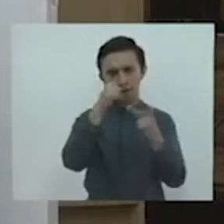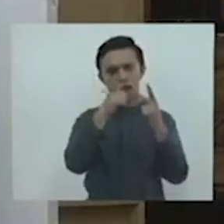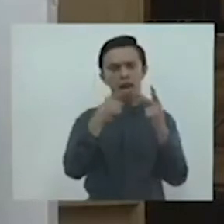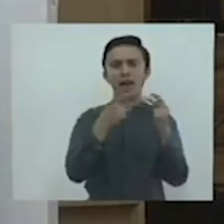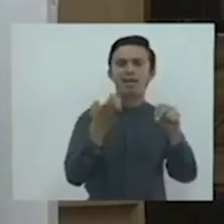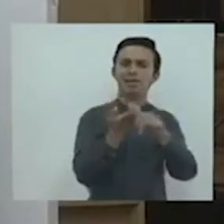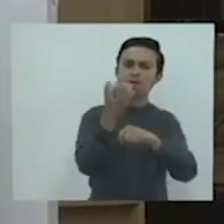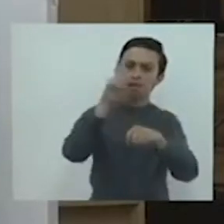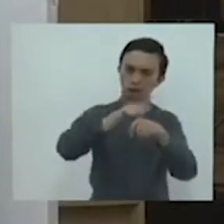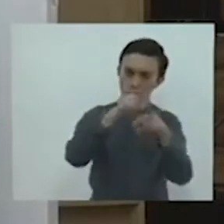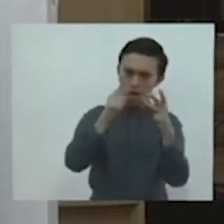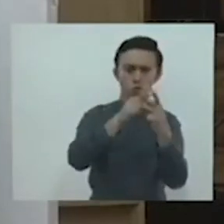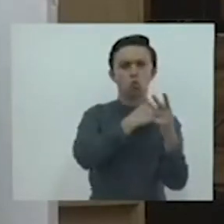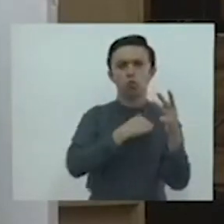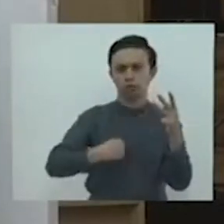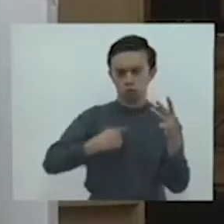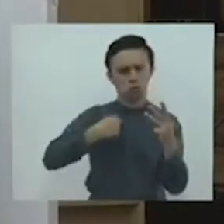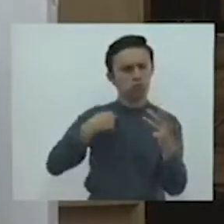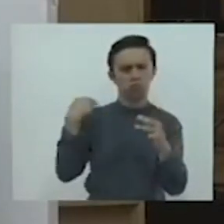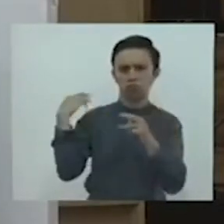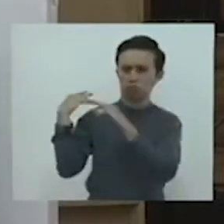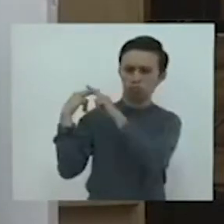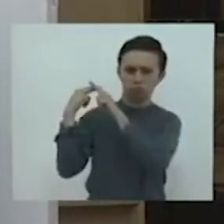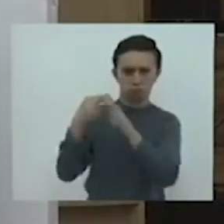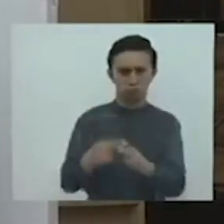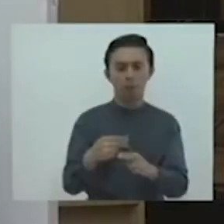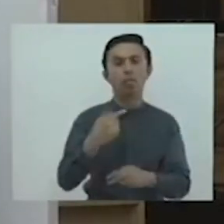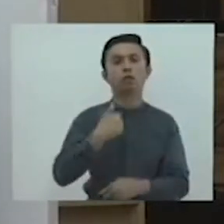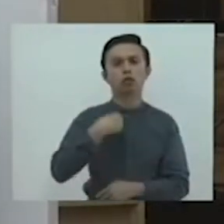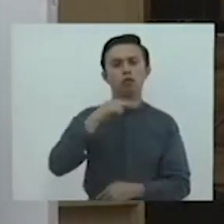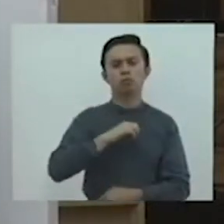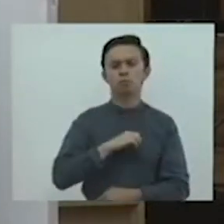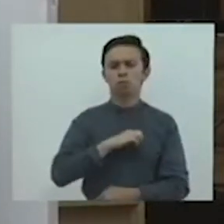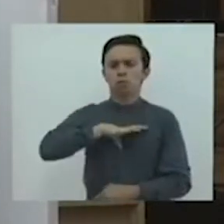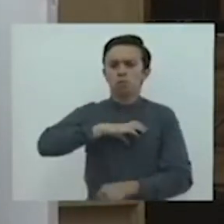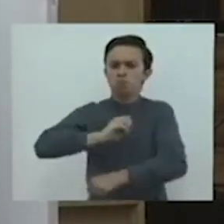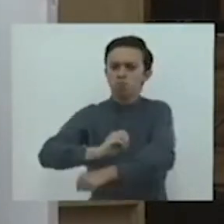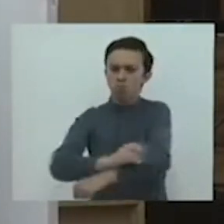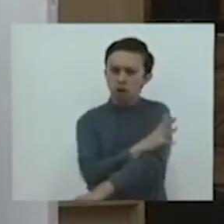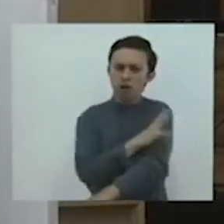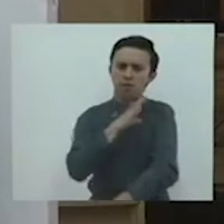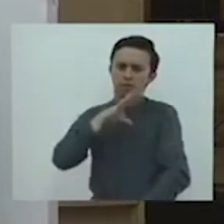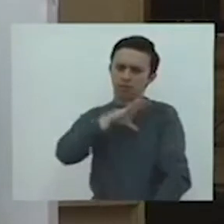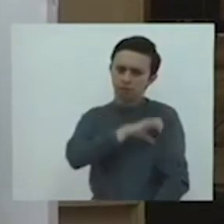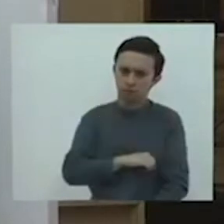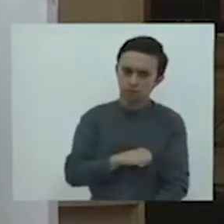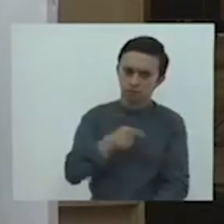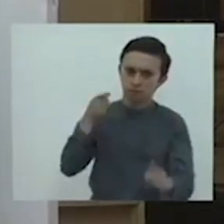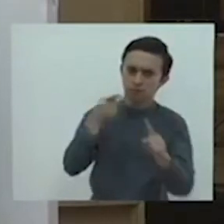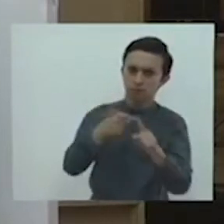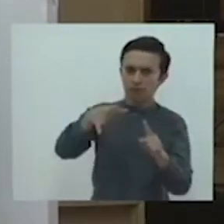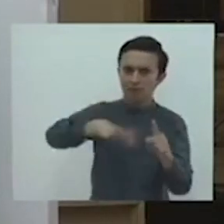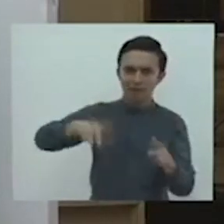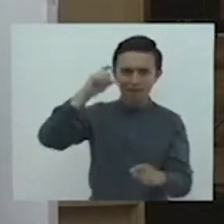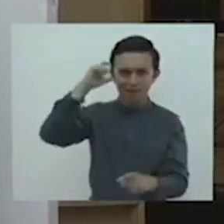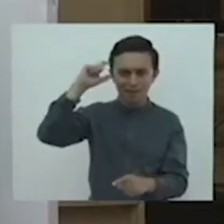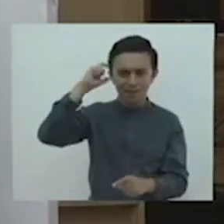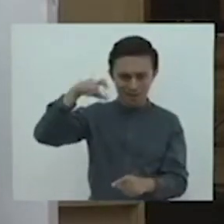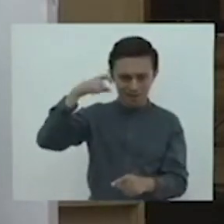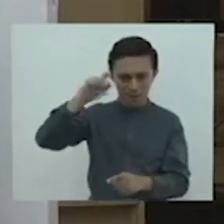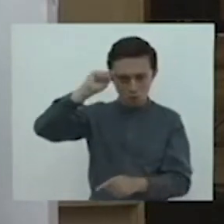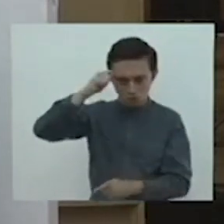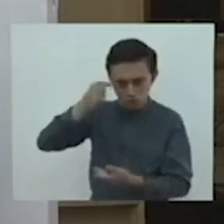No cambia nada, sigue siendo el puntero, le fue bien, no le fue mal. A mí no me gusta su gesticulación y